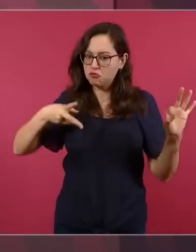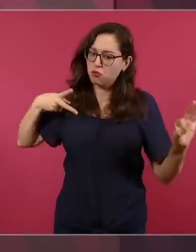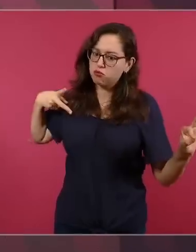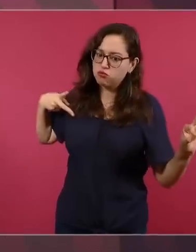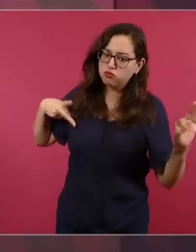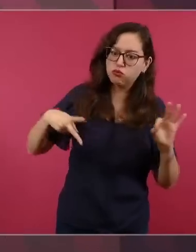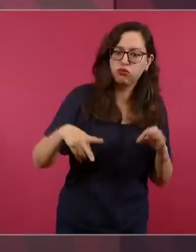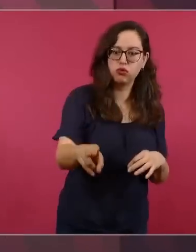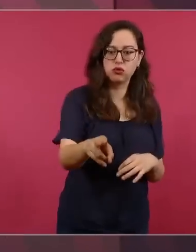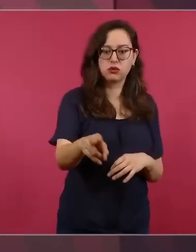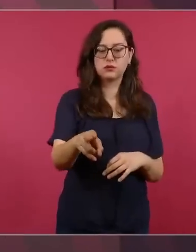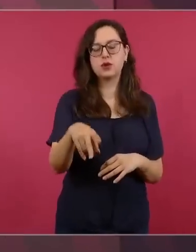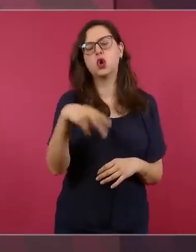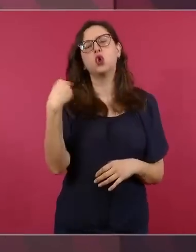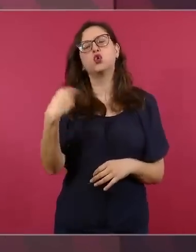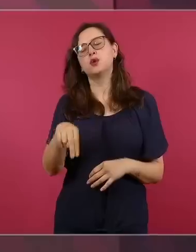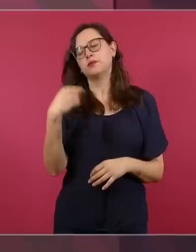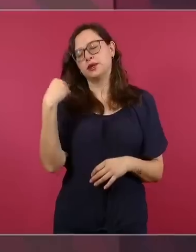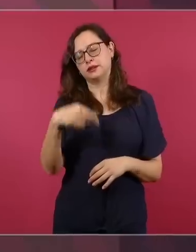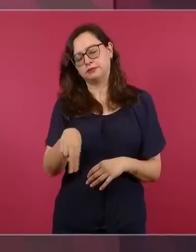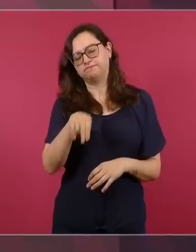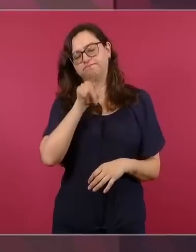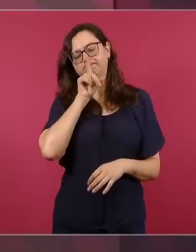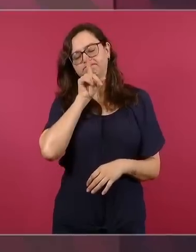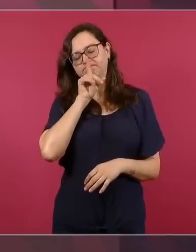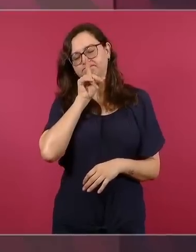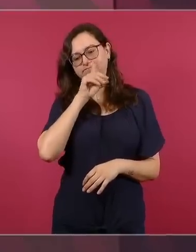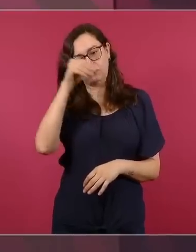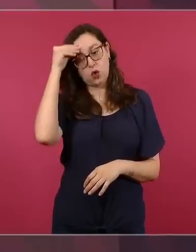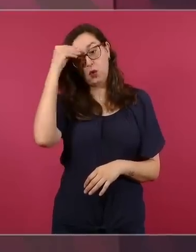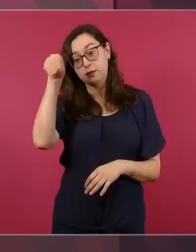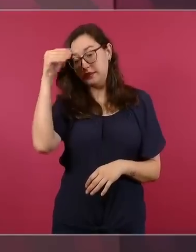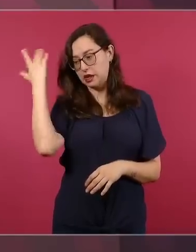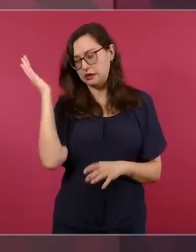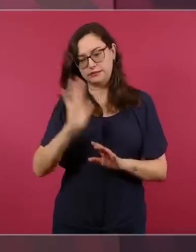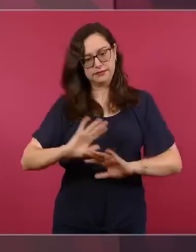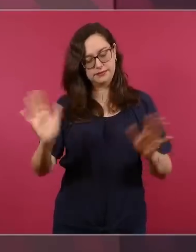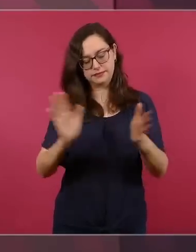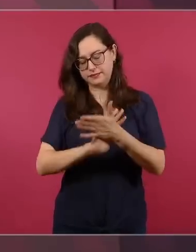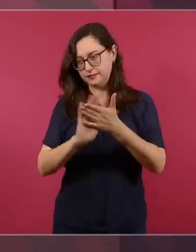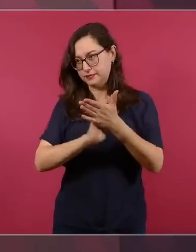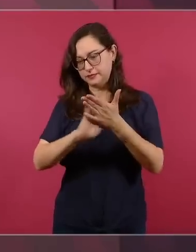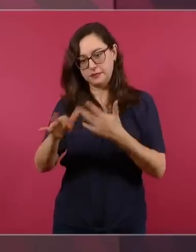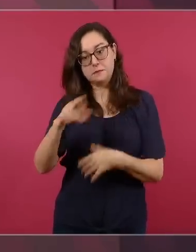Cuyo nombre es preferible olvidar,